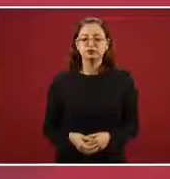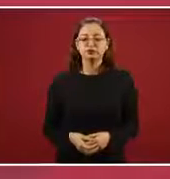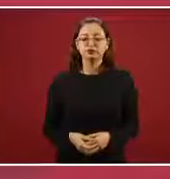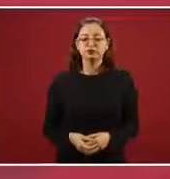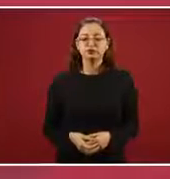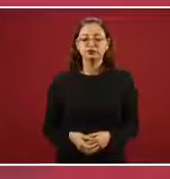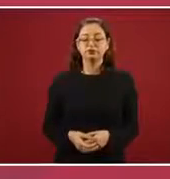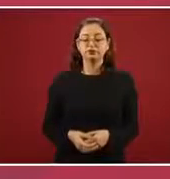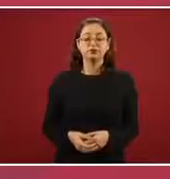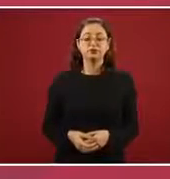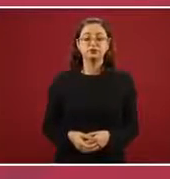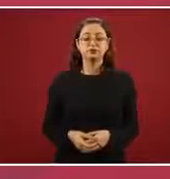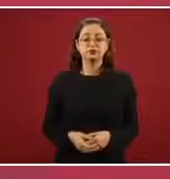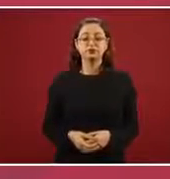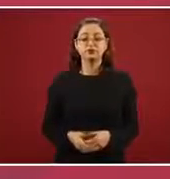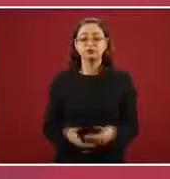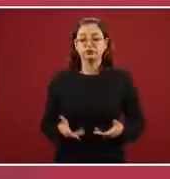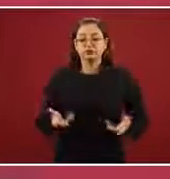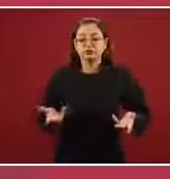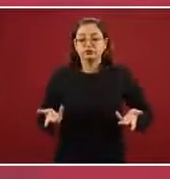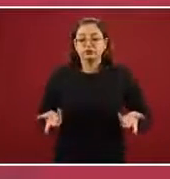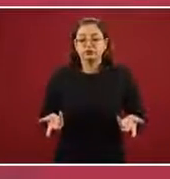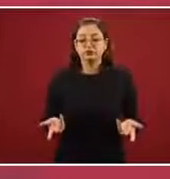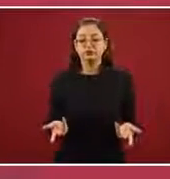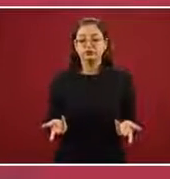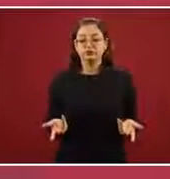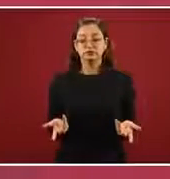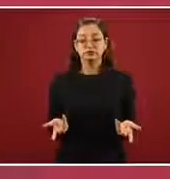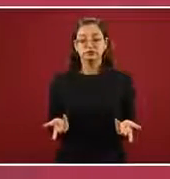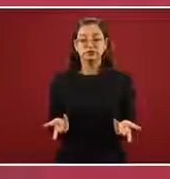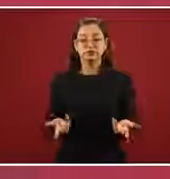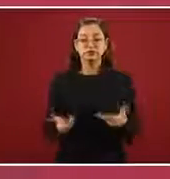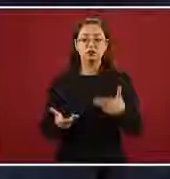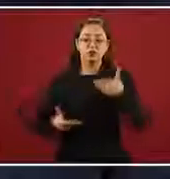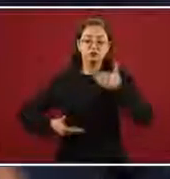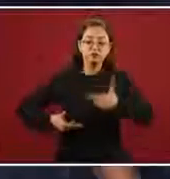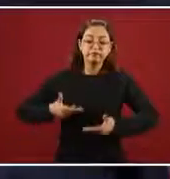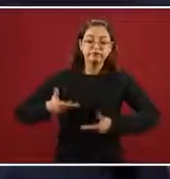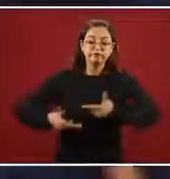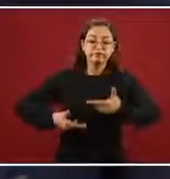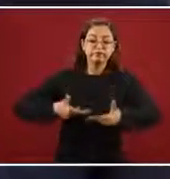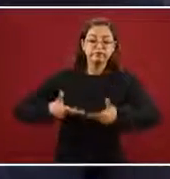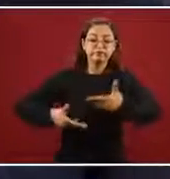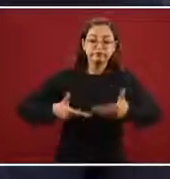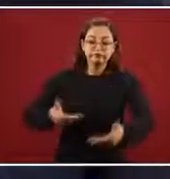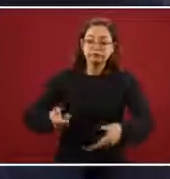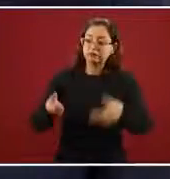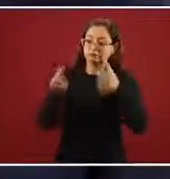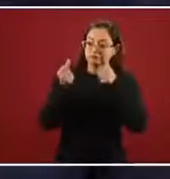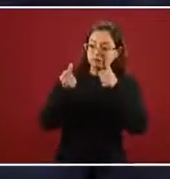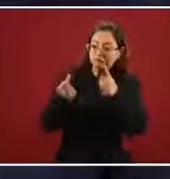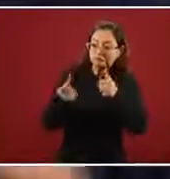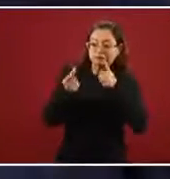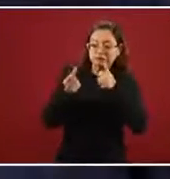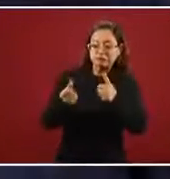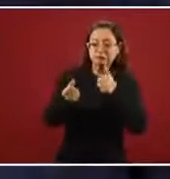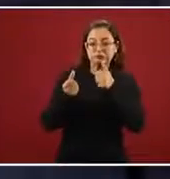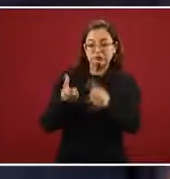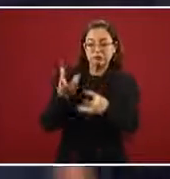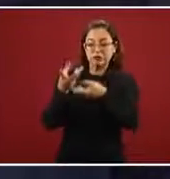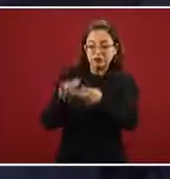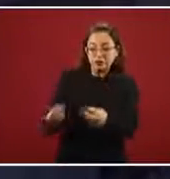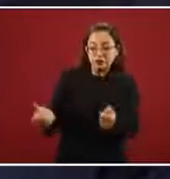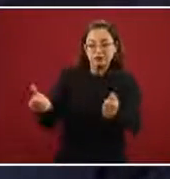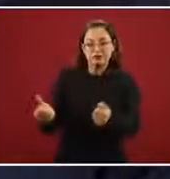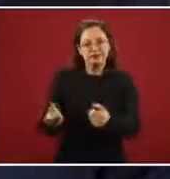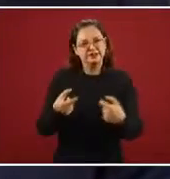Entonces, todo esto se ha ido atendiendo, hay resistencias porque existían estos